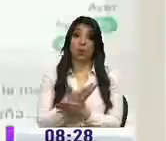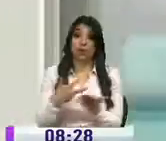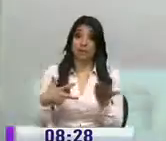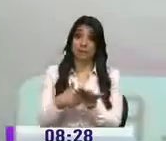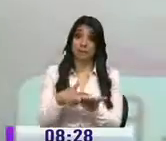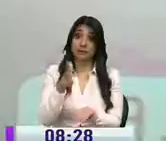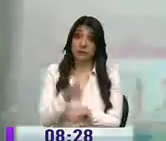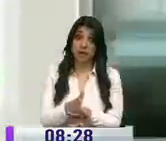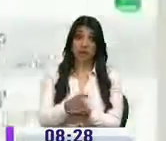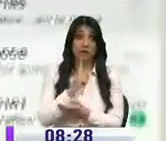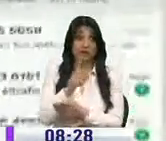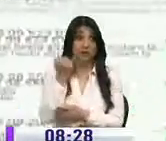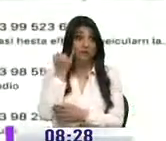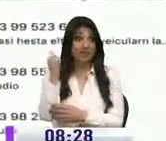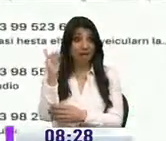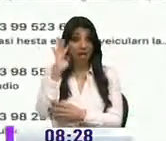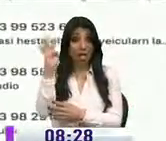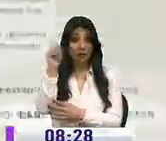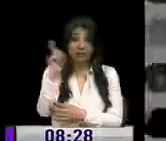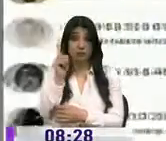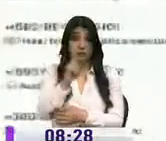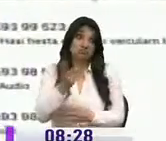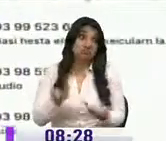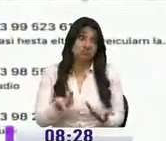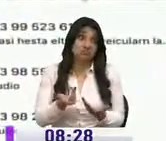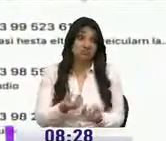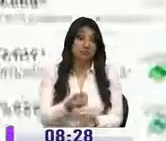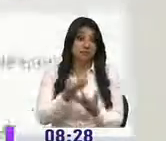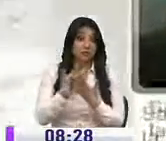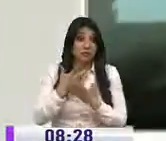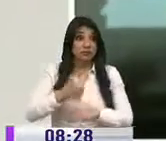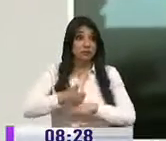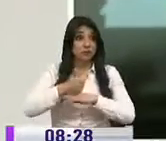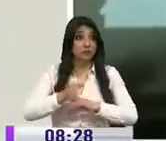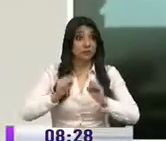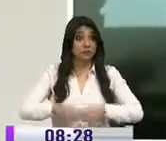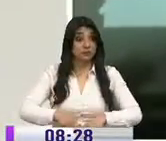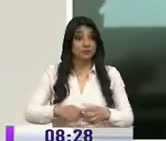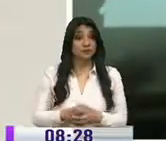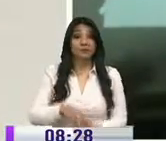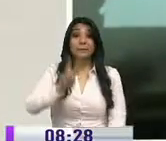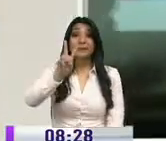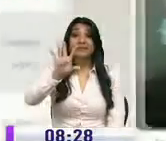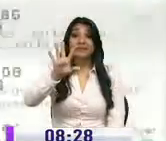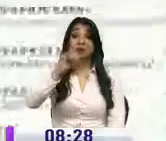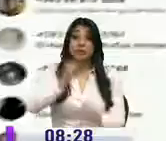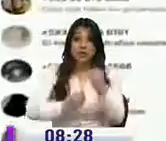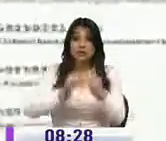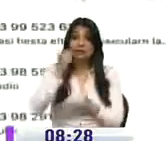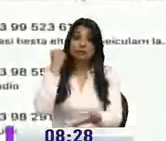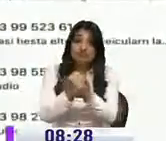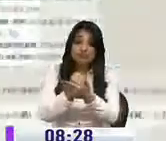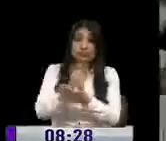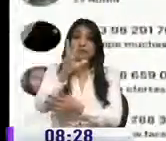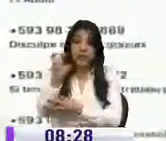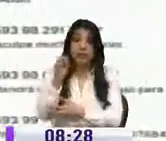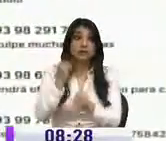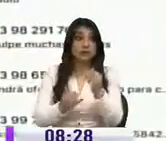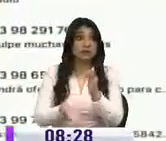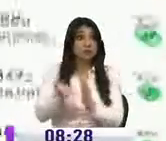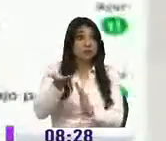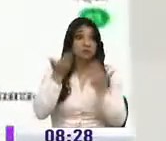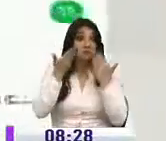de nadie, ahí están poniendo. Alguna autoridad nos contará, ahí está más claro todavía. Ahí está. ¿Por qué han subido? No